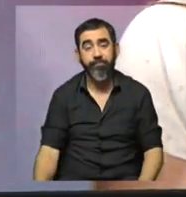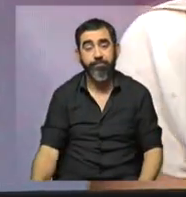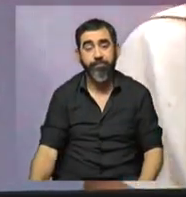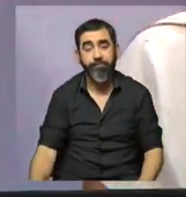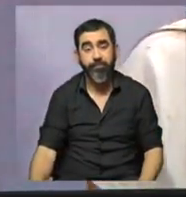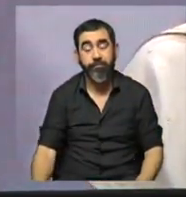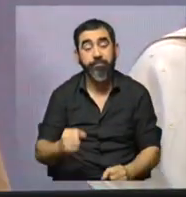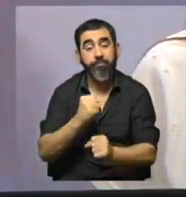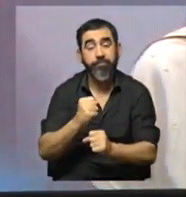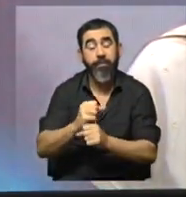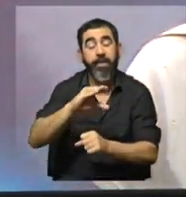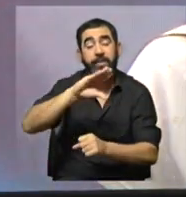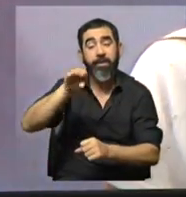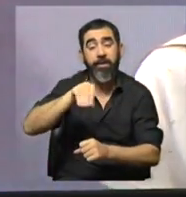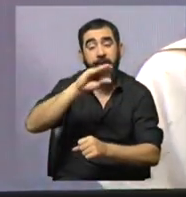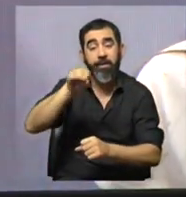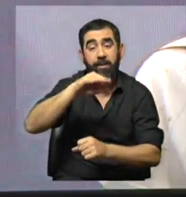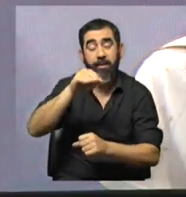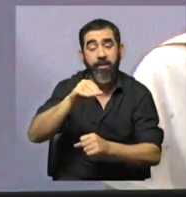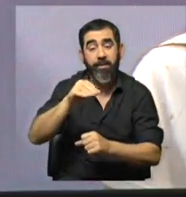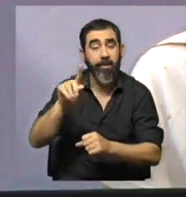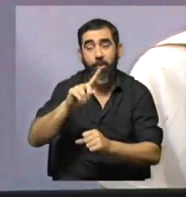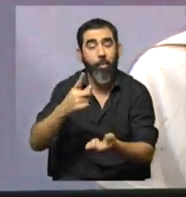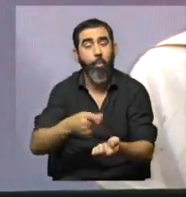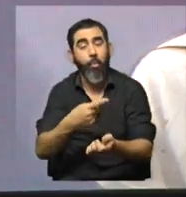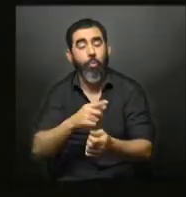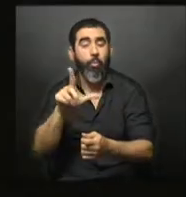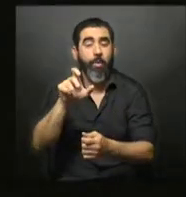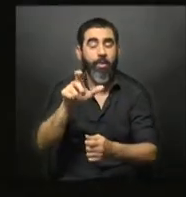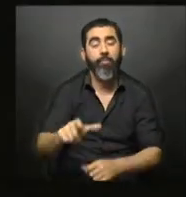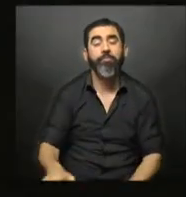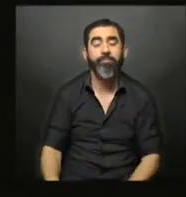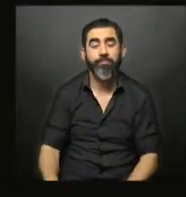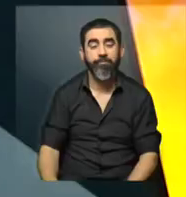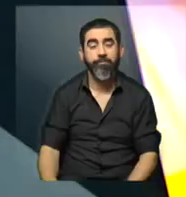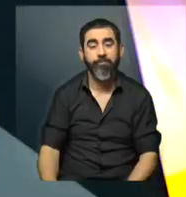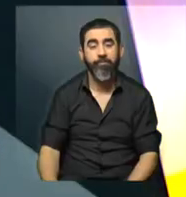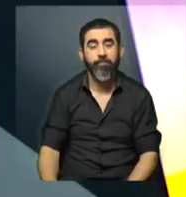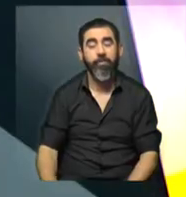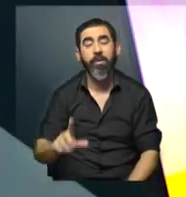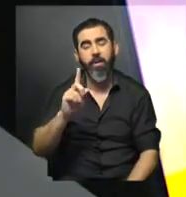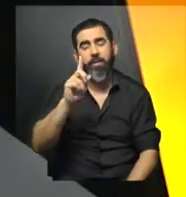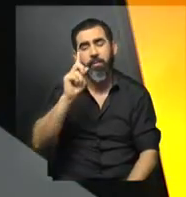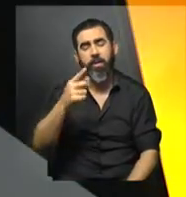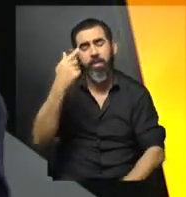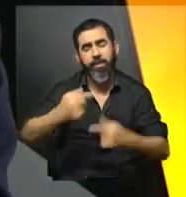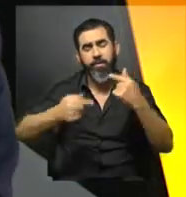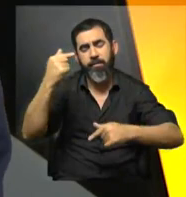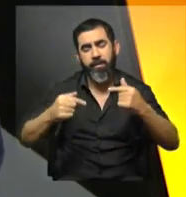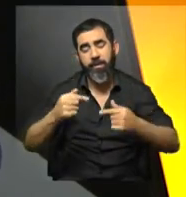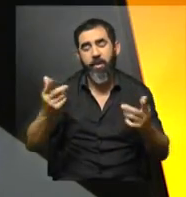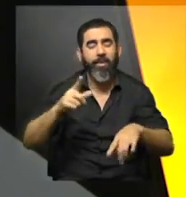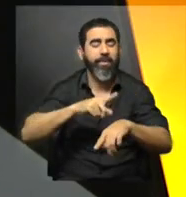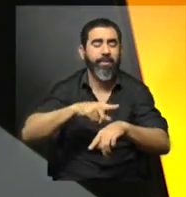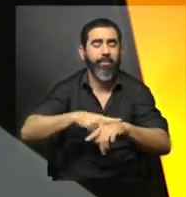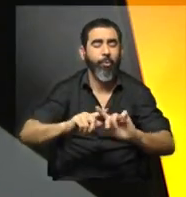de trabajar con títeres, ¿no? Que es una cosa que en lo que no están habituados para nada, ¿no? Además han usado varios tipos de títeres, ¿no? Ahora vimos por una cuestión de